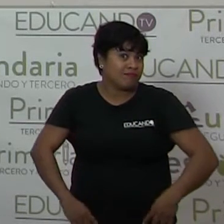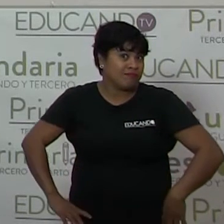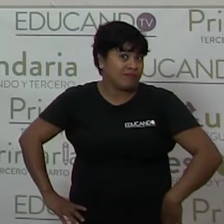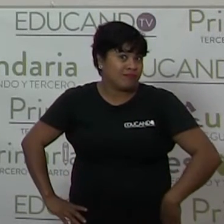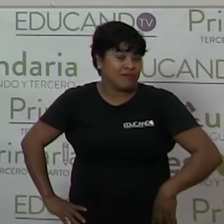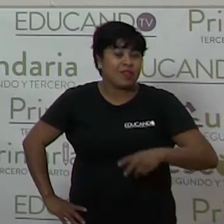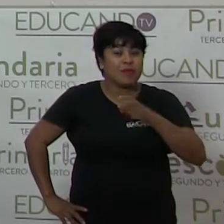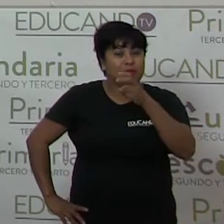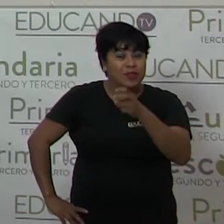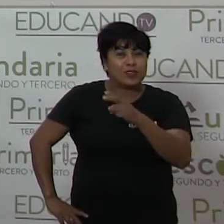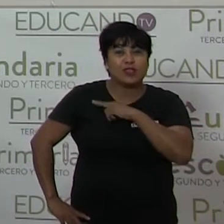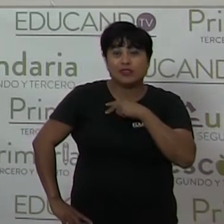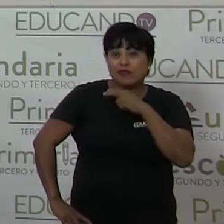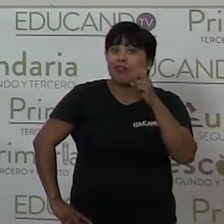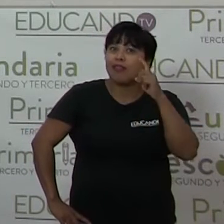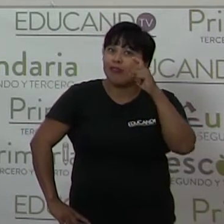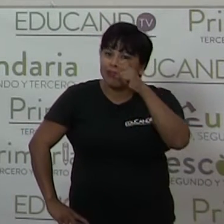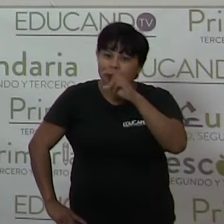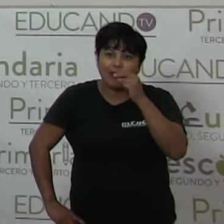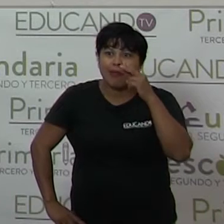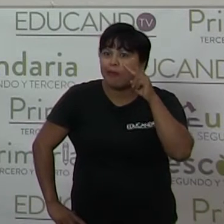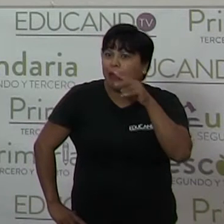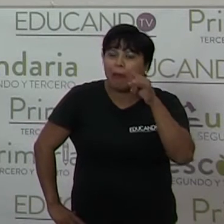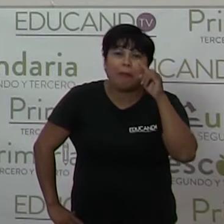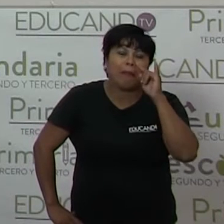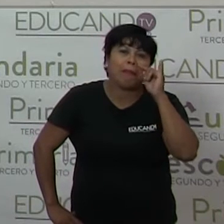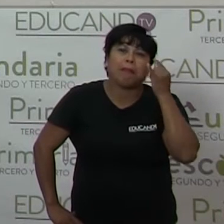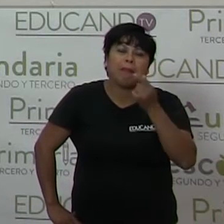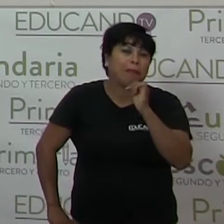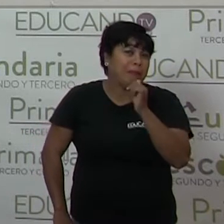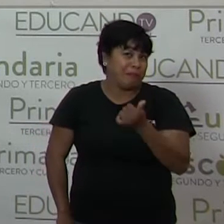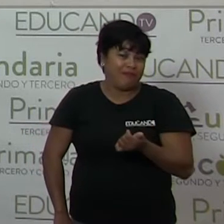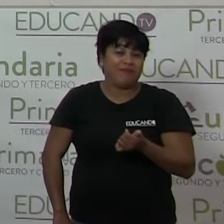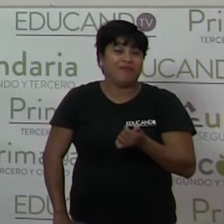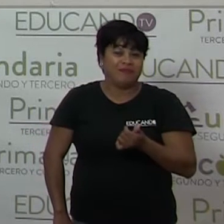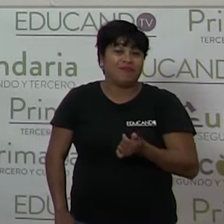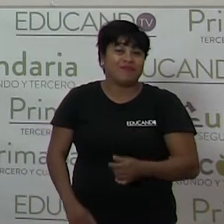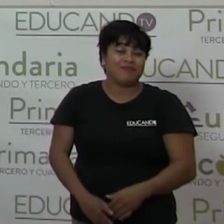hombre con razón estaba difícil y no veíamos nada